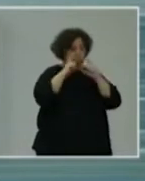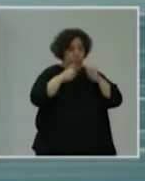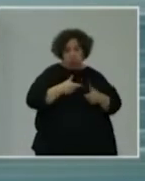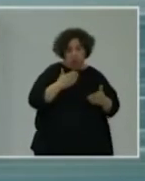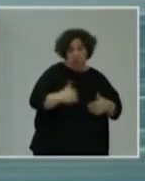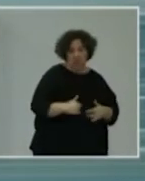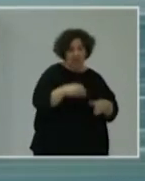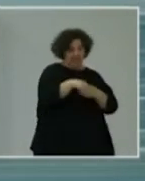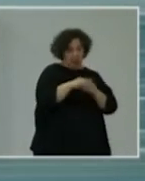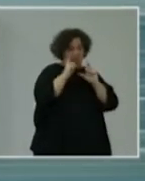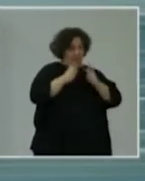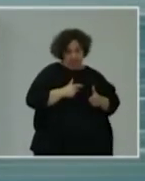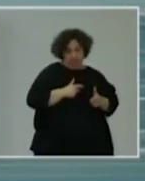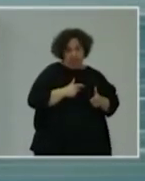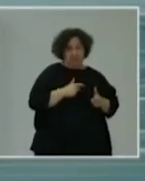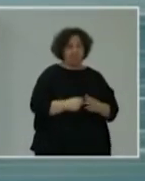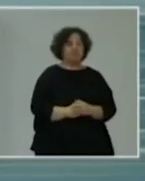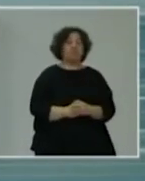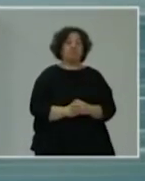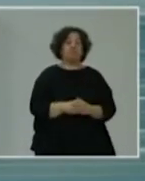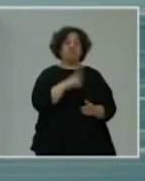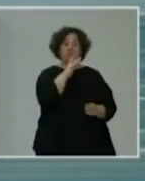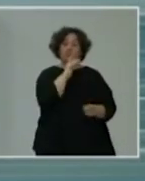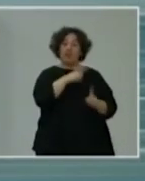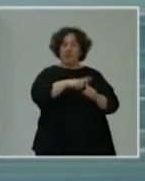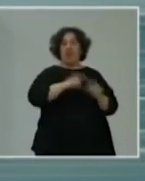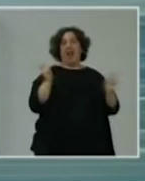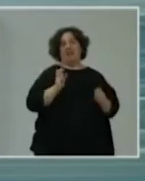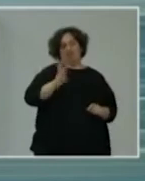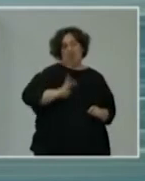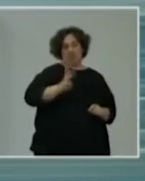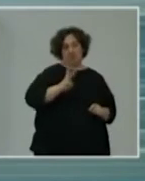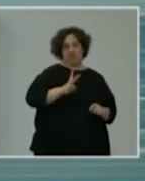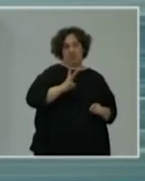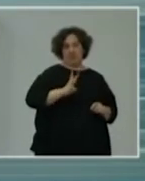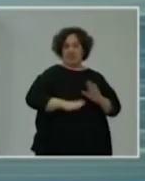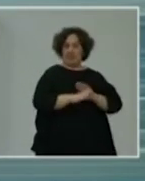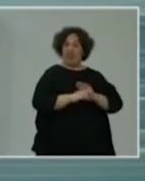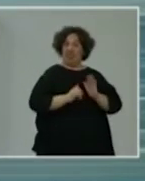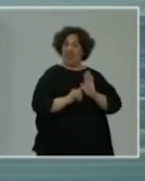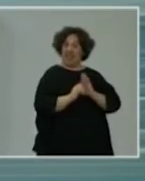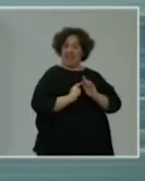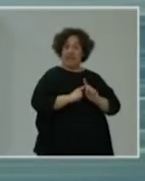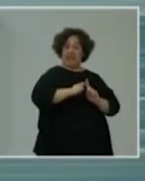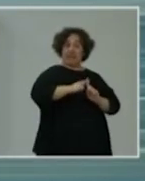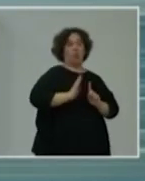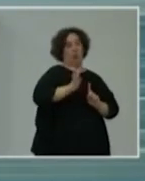interiores de los locales. Estamos en un nivel de alerta 3 todavía no consolidado, muy cerca del